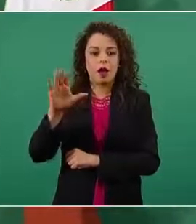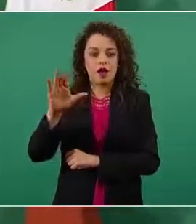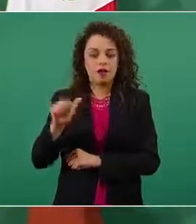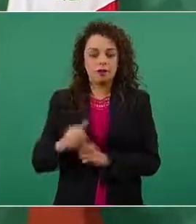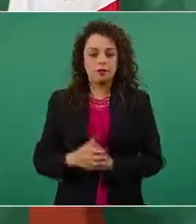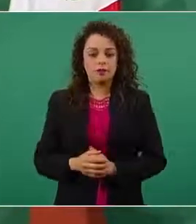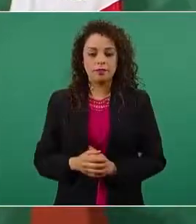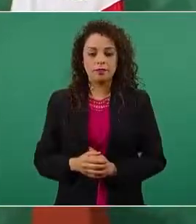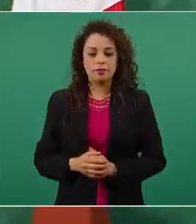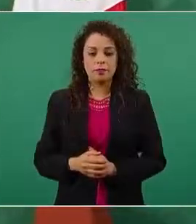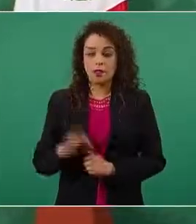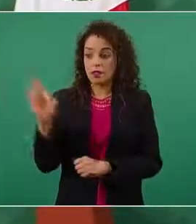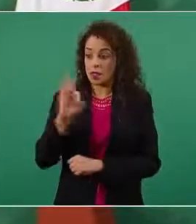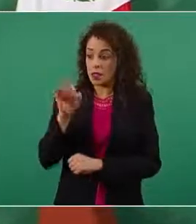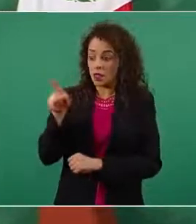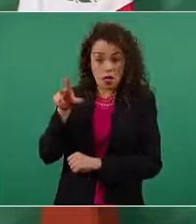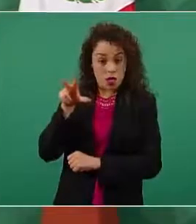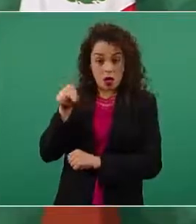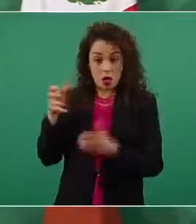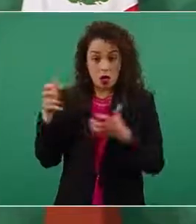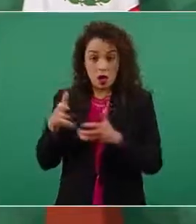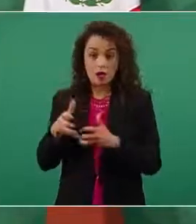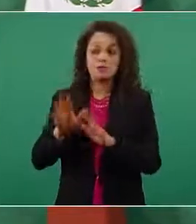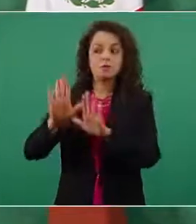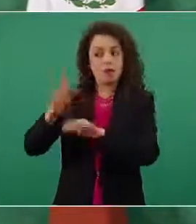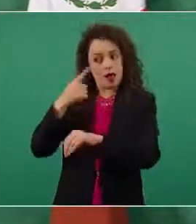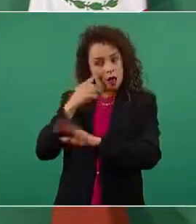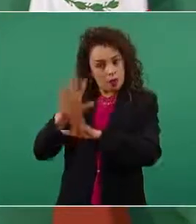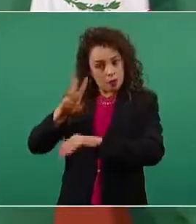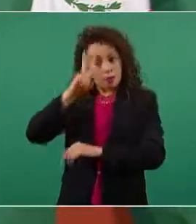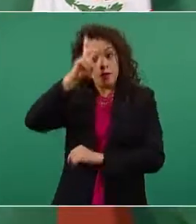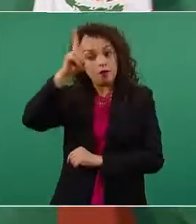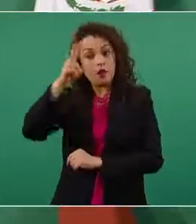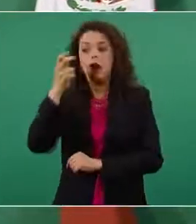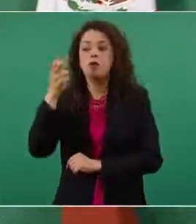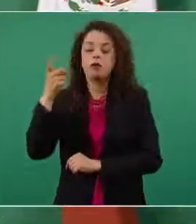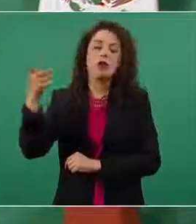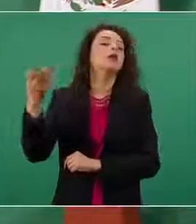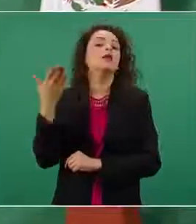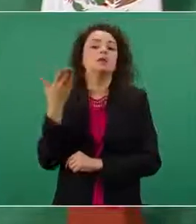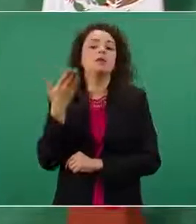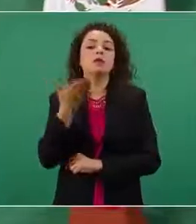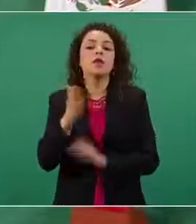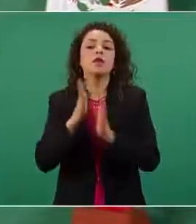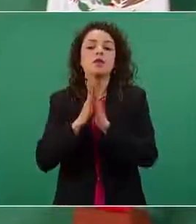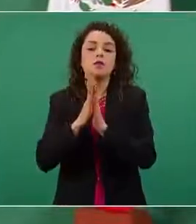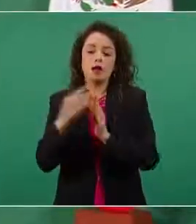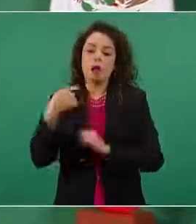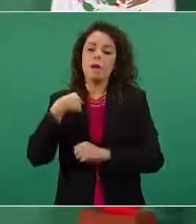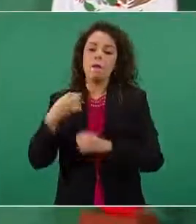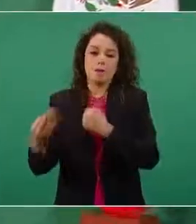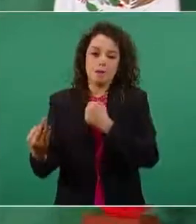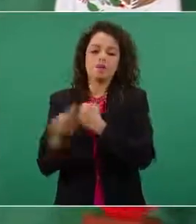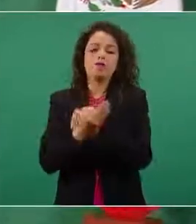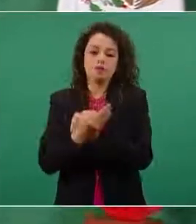las consecuencias. Entonces pidió protección la legisladora ayer, y así